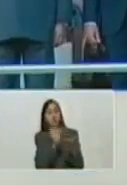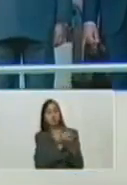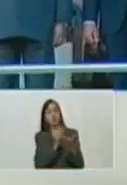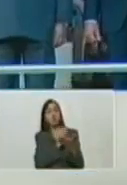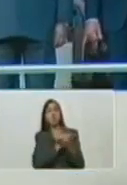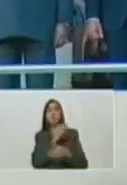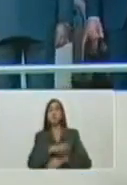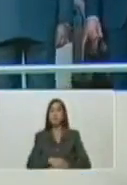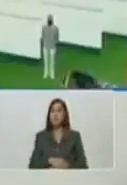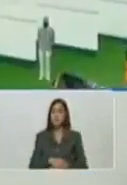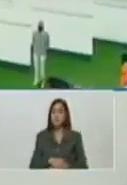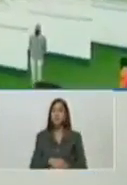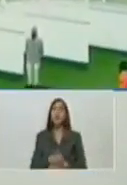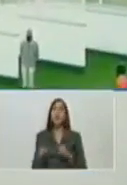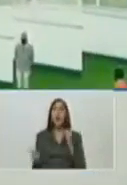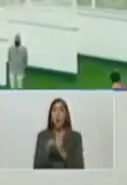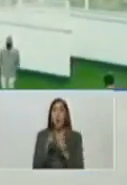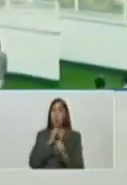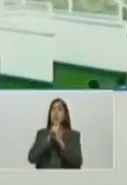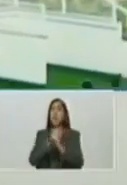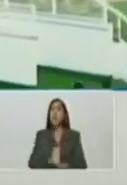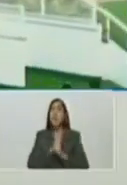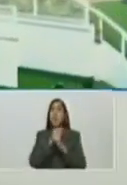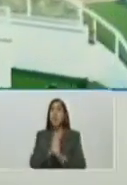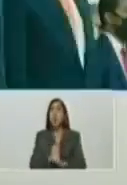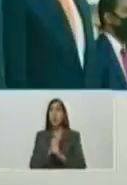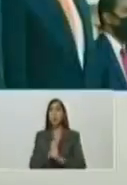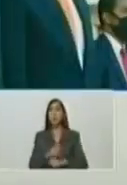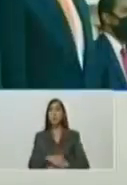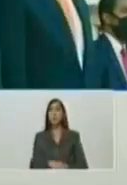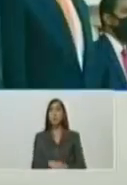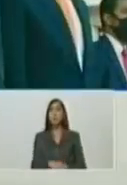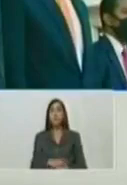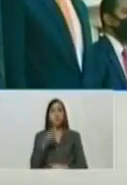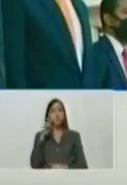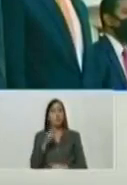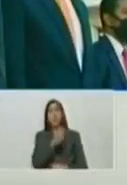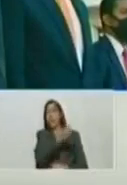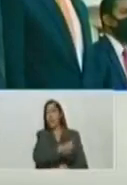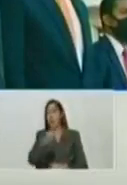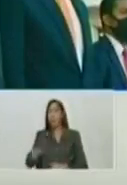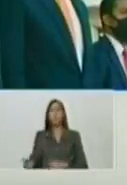Clásico Internacional, Simón Bolívar. Vi los caballos.